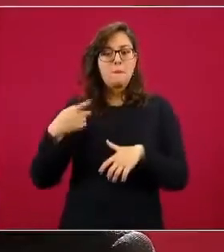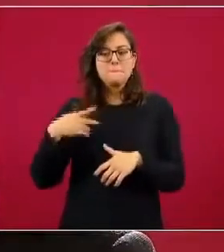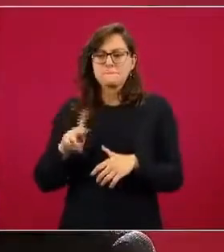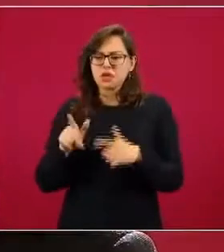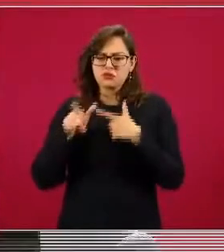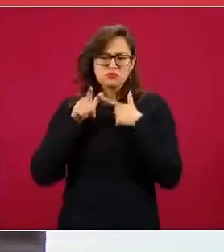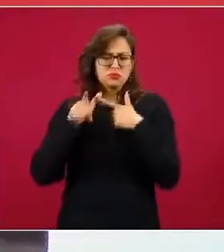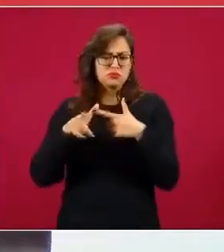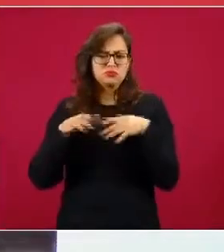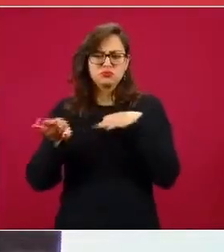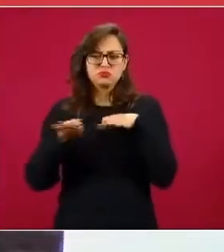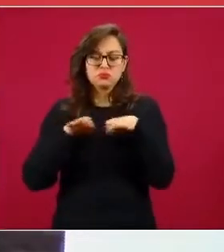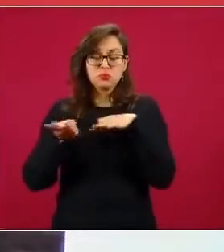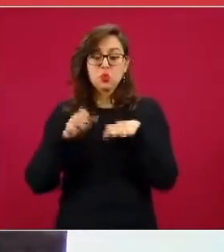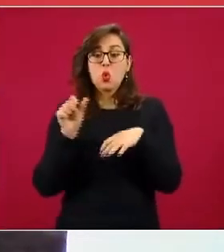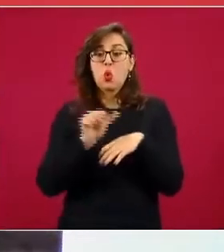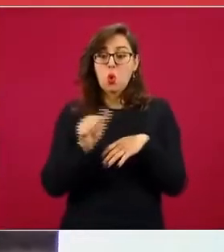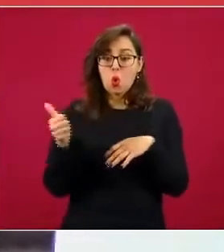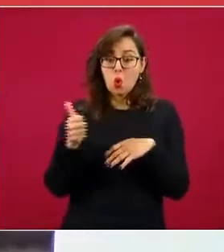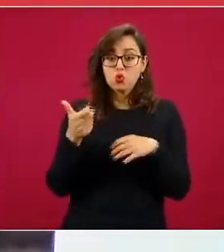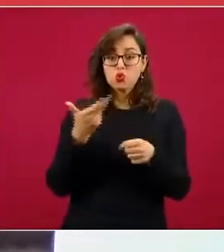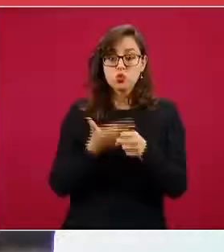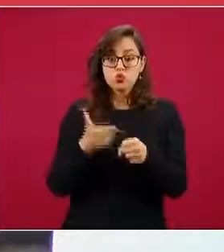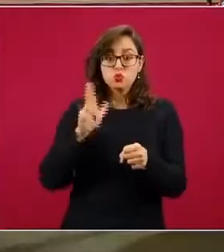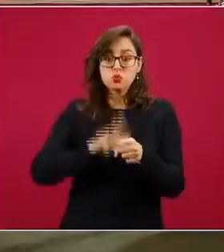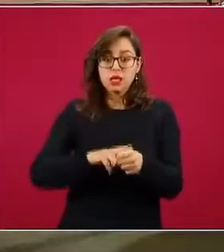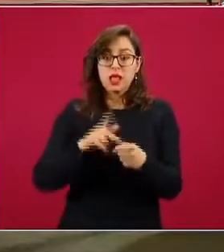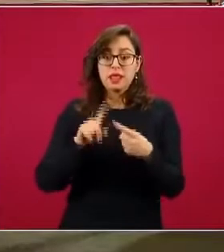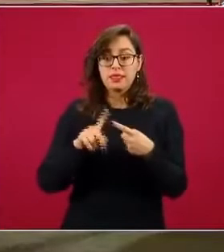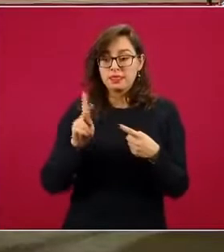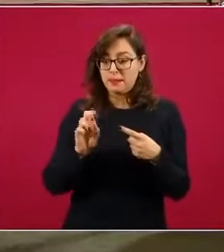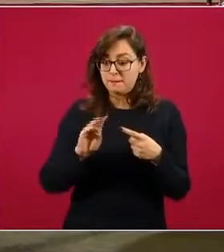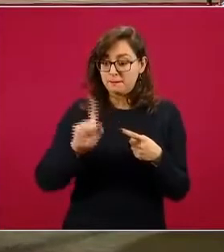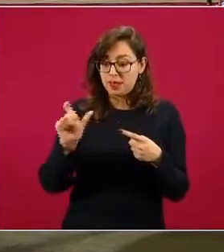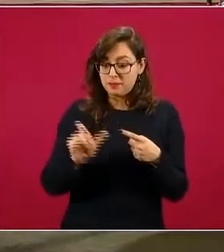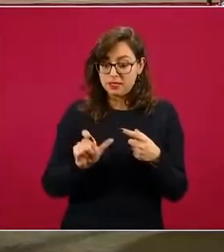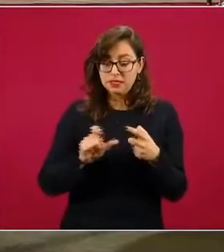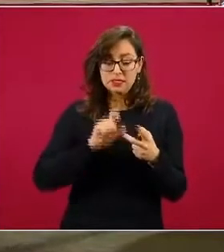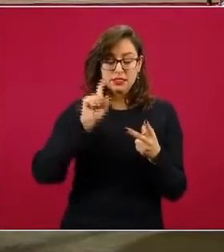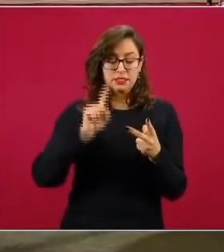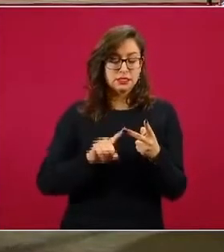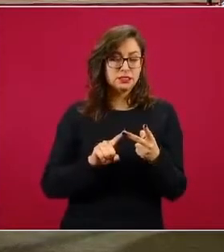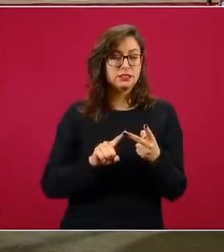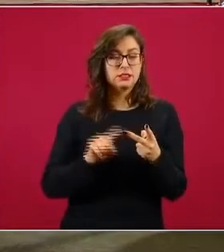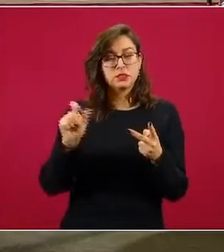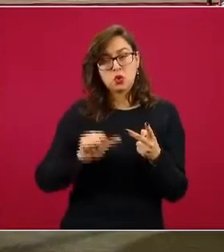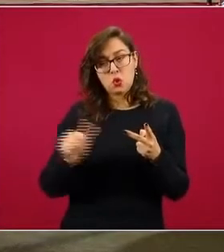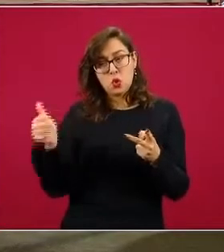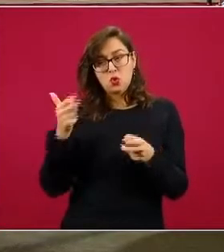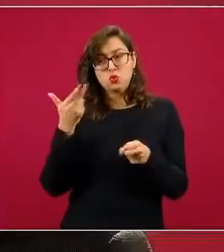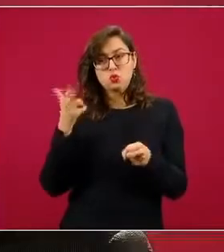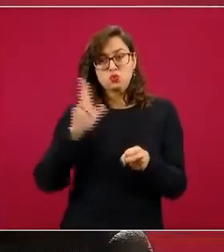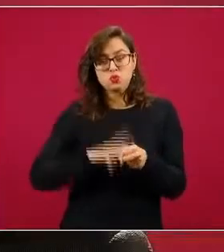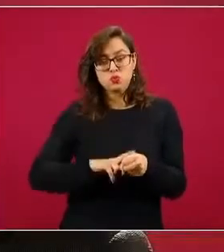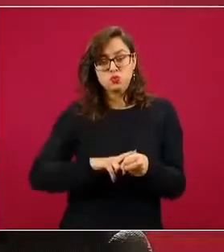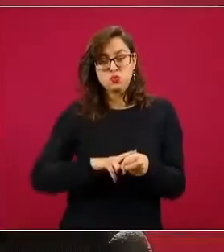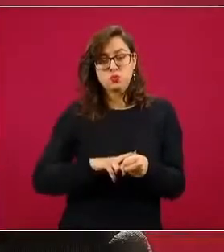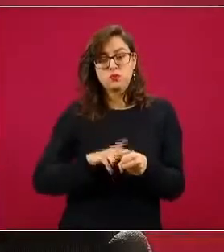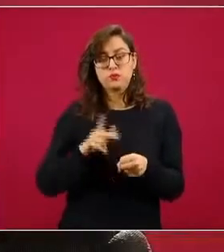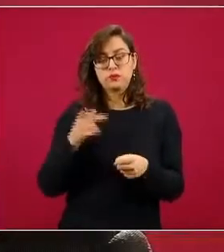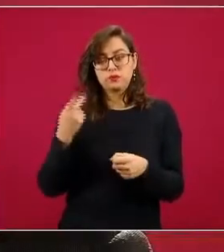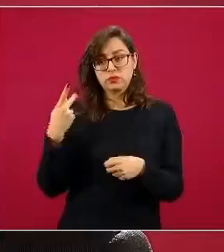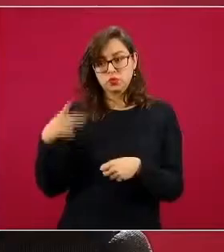su operación, y las otras unidades médicas, un hospital de Pemex y el otro hospital de la Secretaría Estatal de